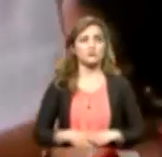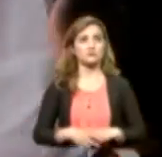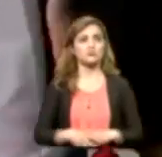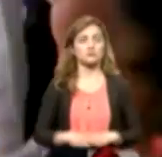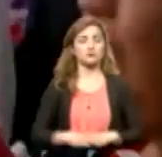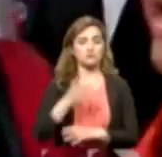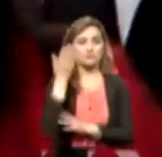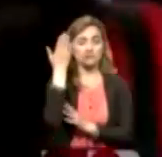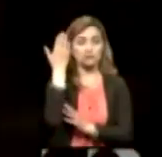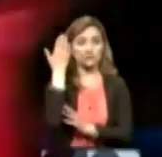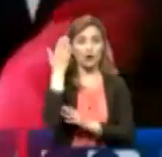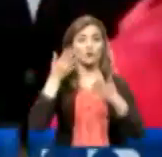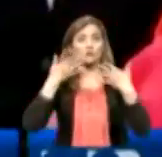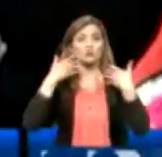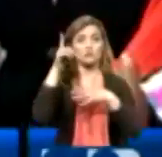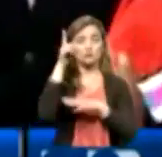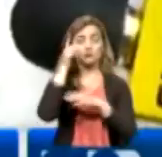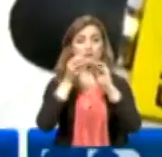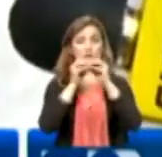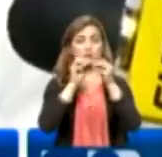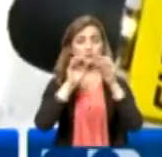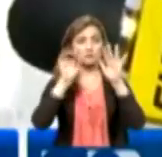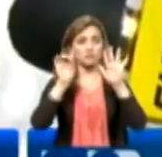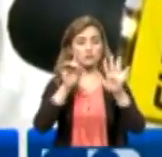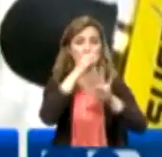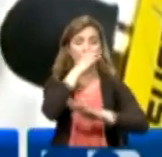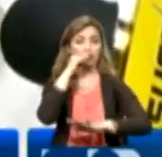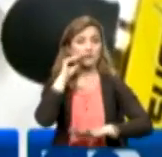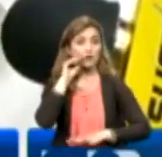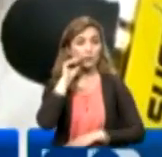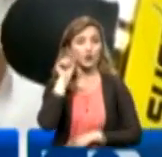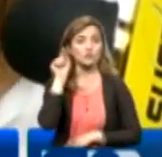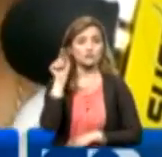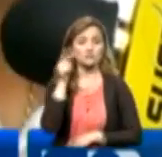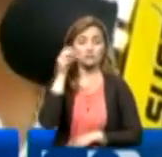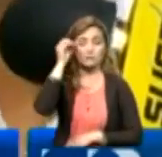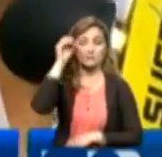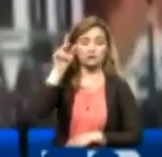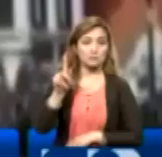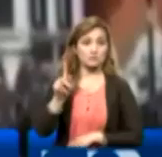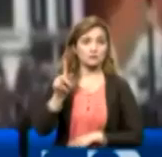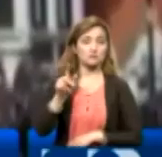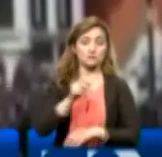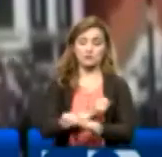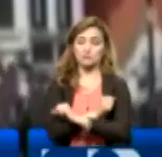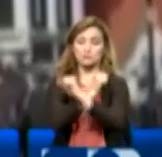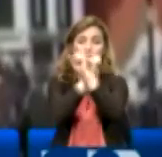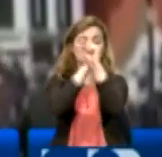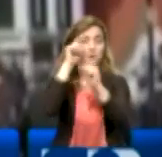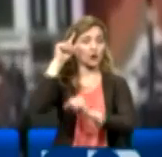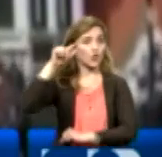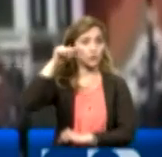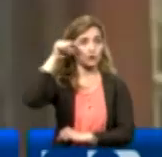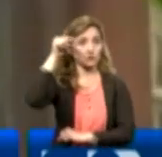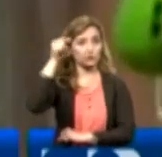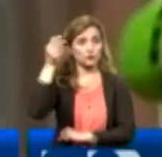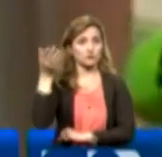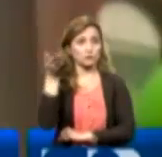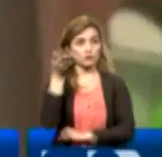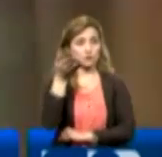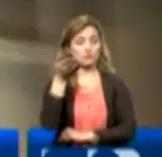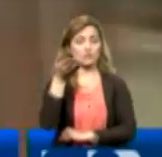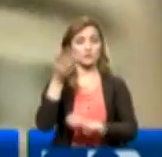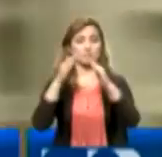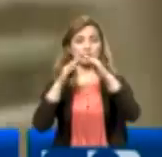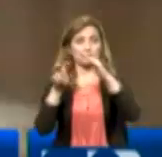El alcalde de Guayaquil y líder del socialcristianismo, Jaime Nebot, reaccionó al punto final que esta mañana el gobierno ecuatoriano puso al capítulo del